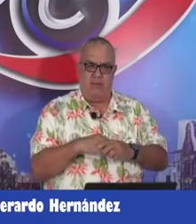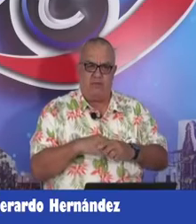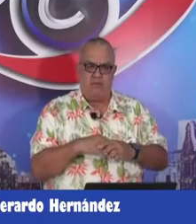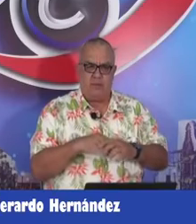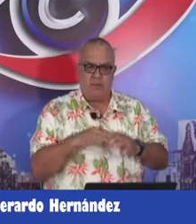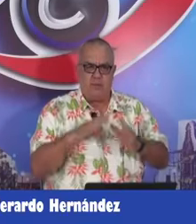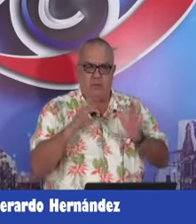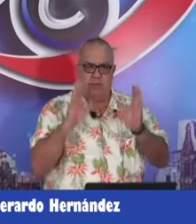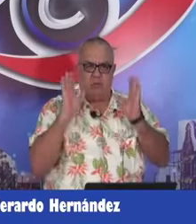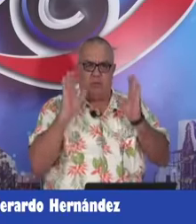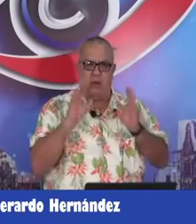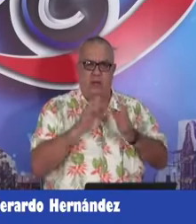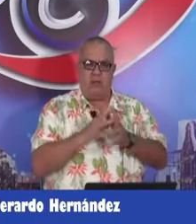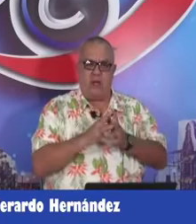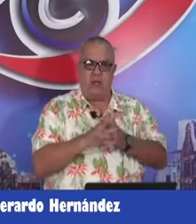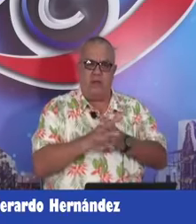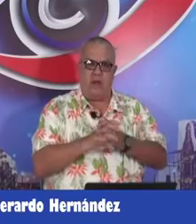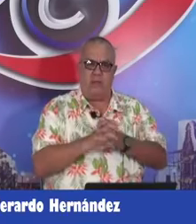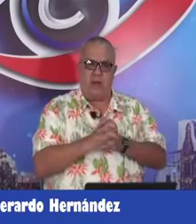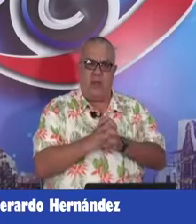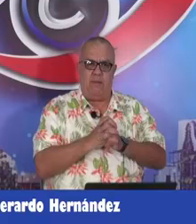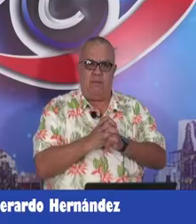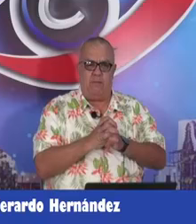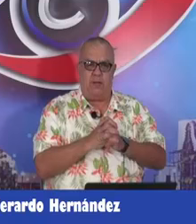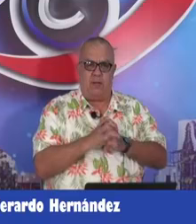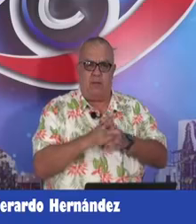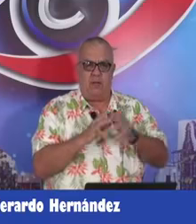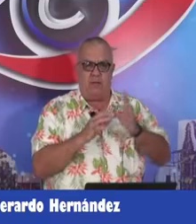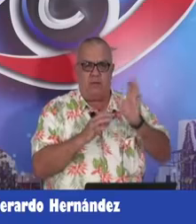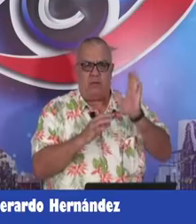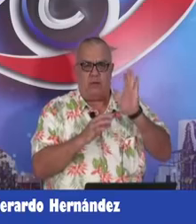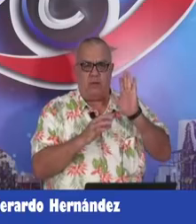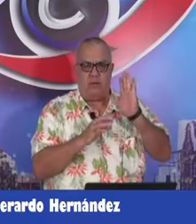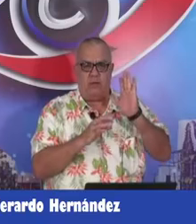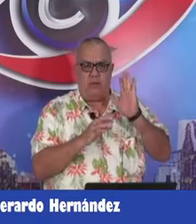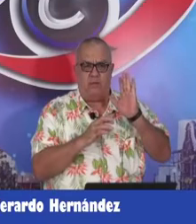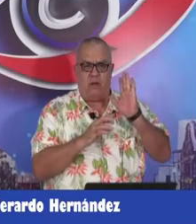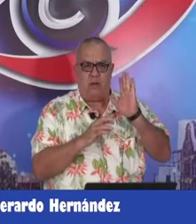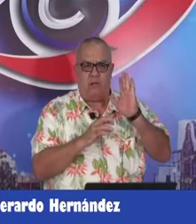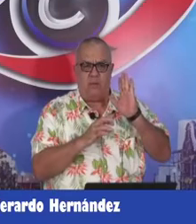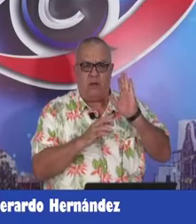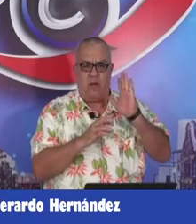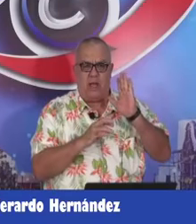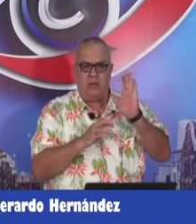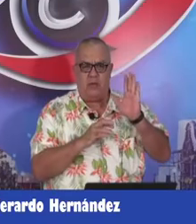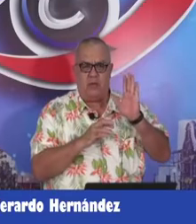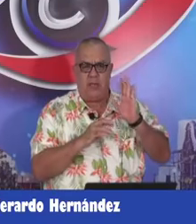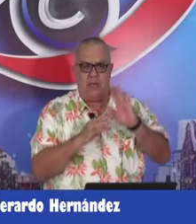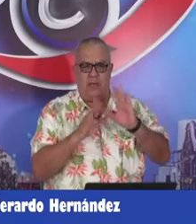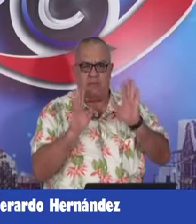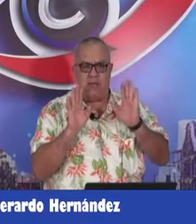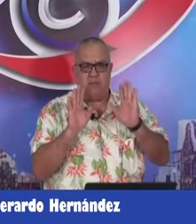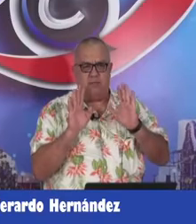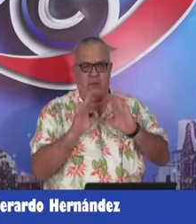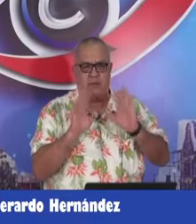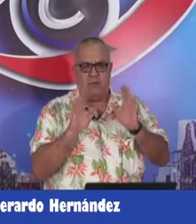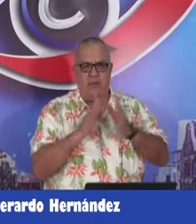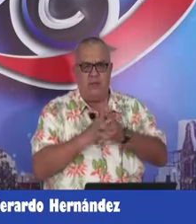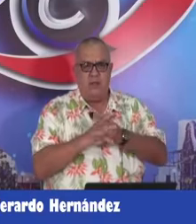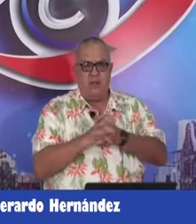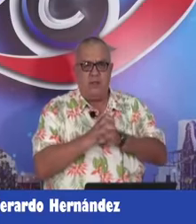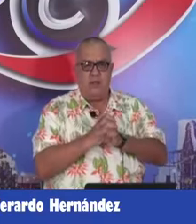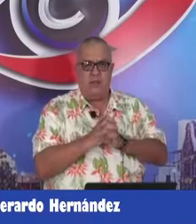porque pues golpeador de mujeres nunca fue, porque la única vez que golpeó a su mujer fue cuando lo engañó, y de ahí, ¿verdad? Pues